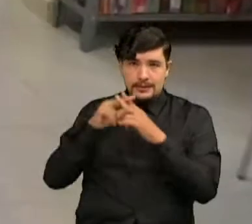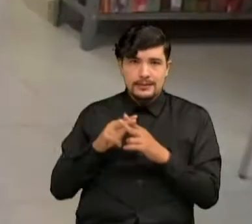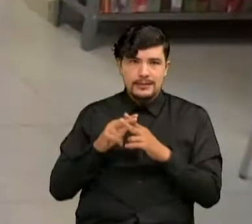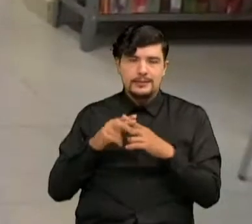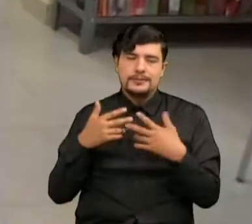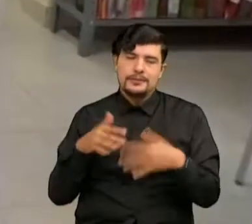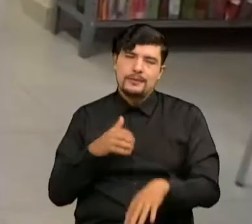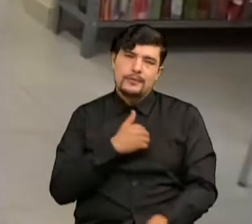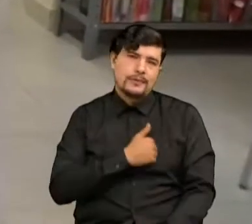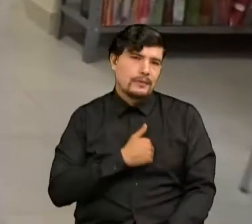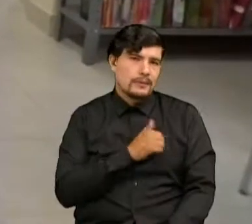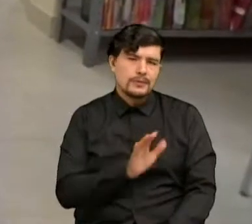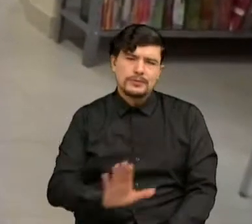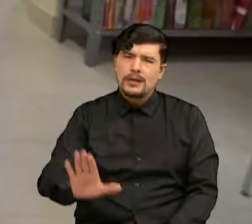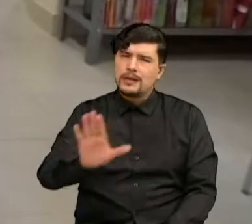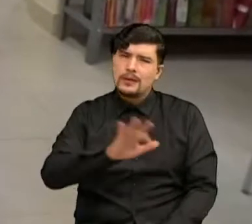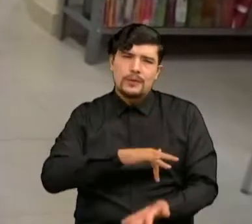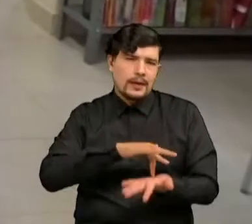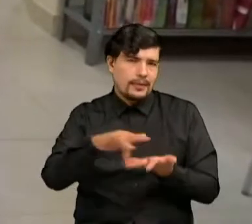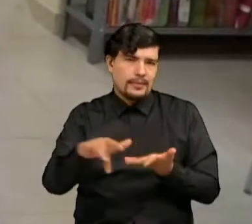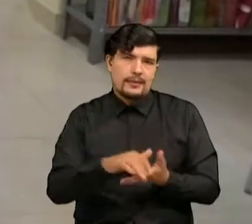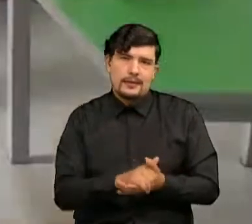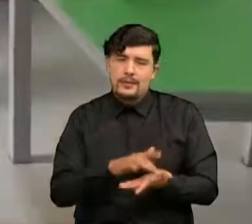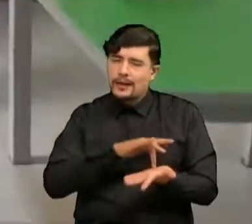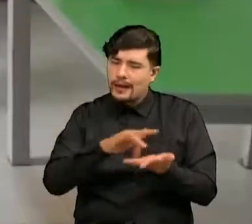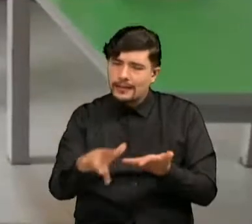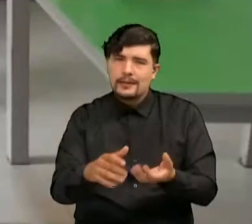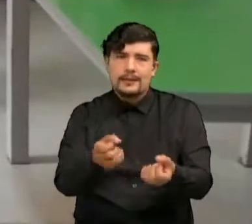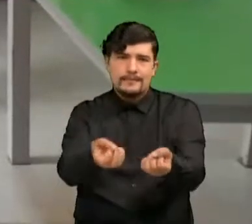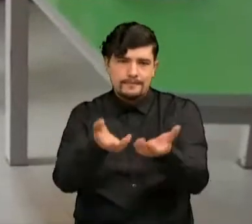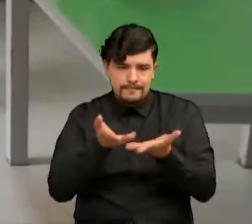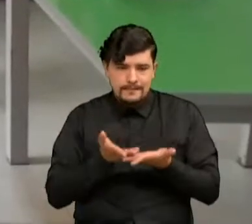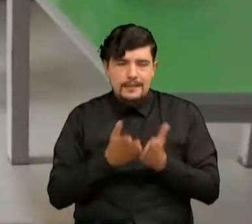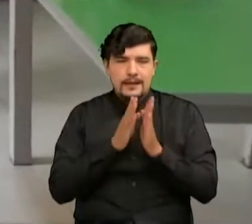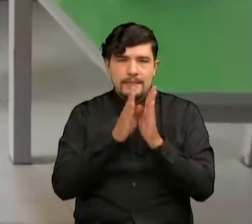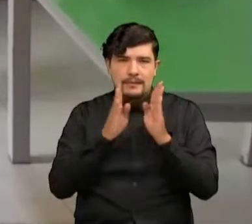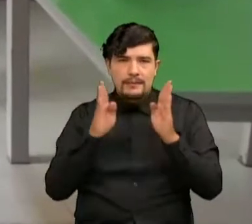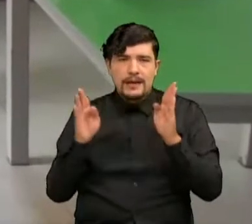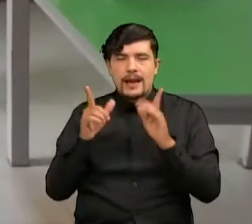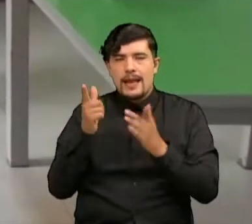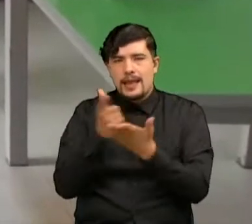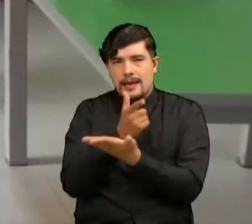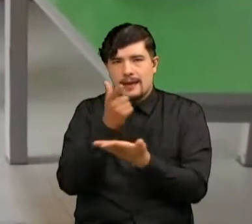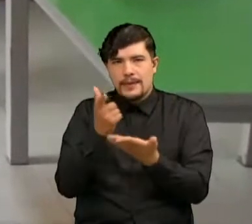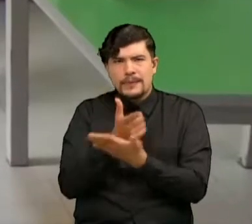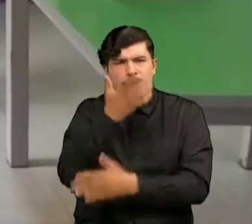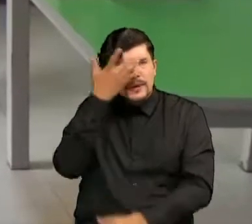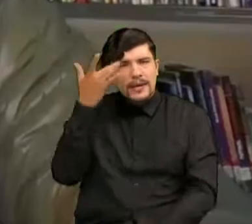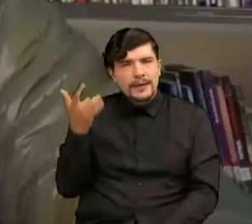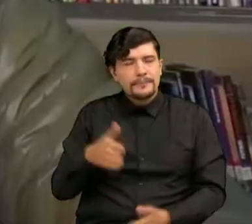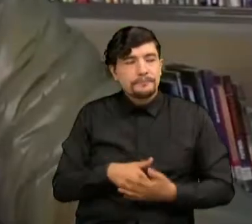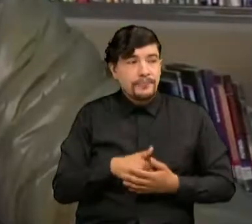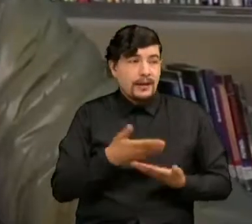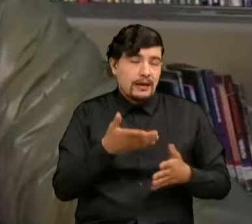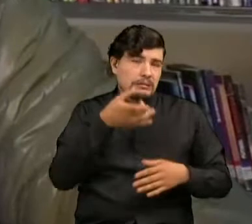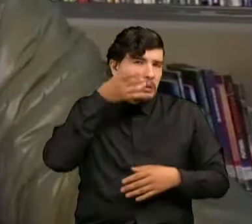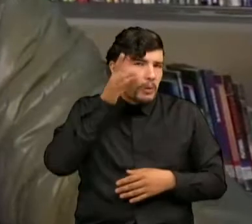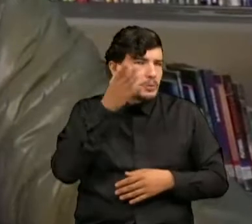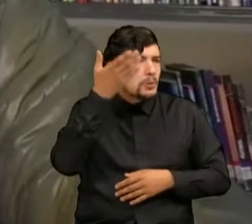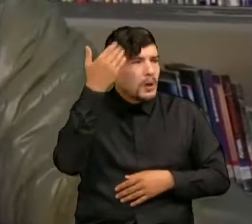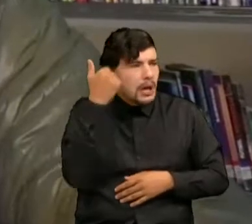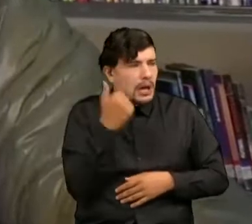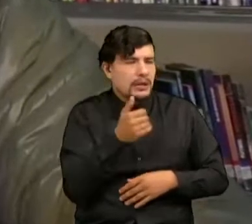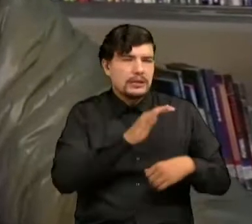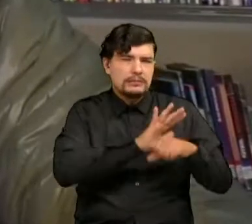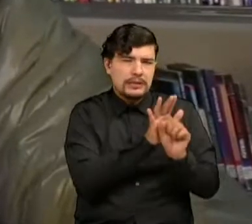es necesario devolver los libros ya que quizás por temas de pandemia muchos usuarios